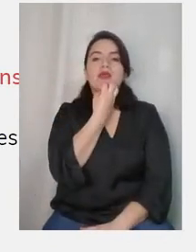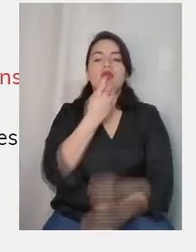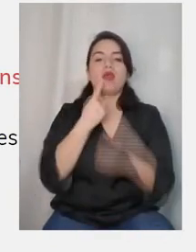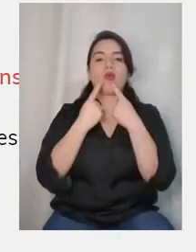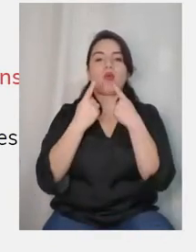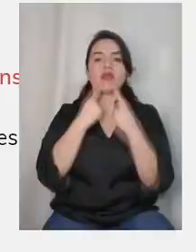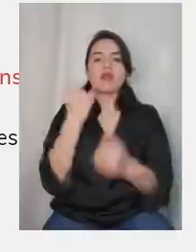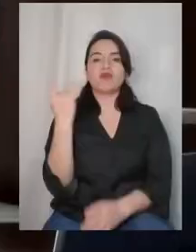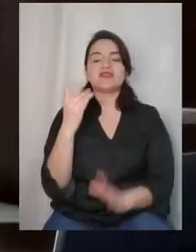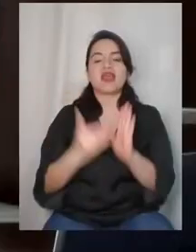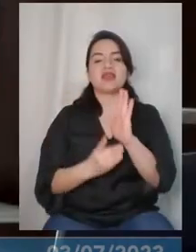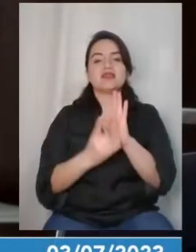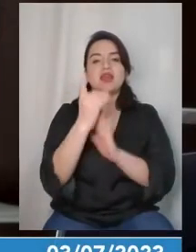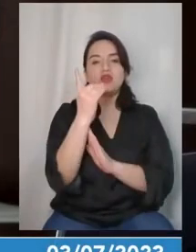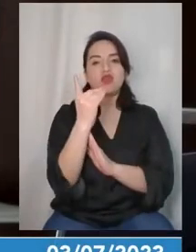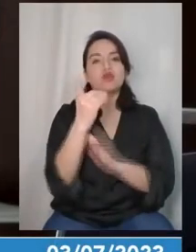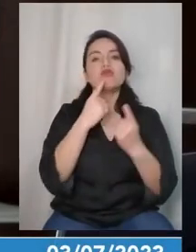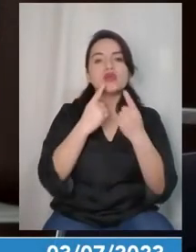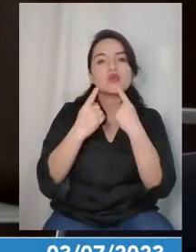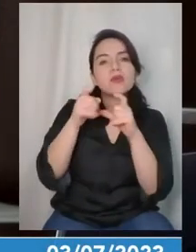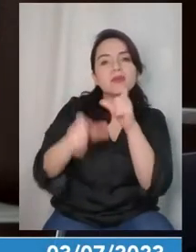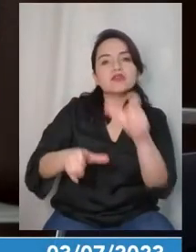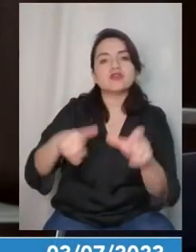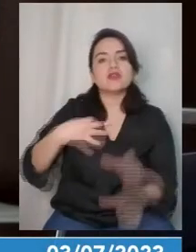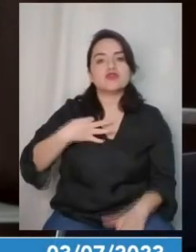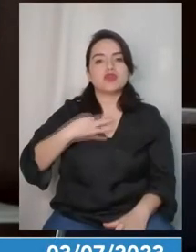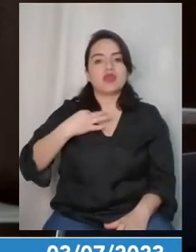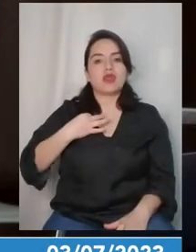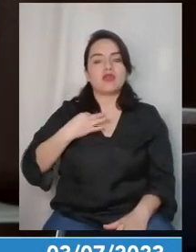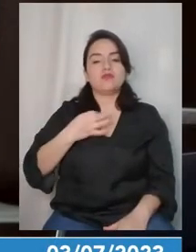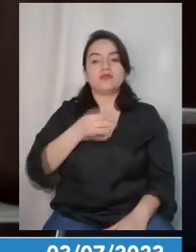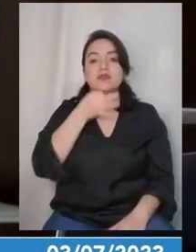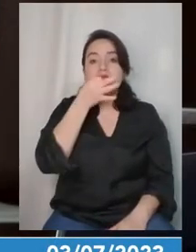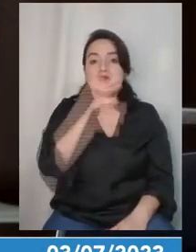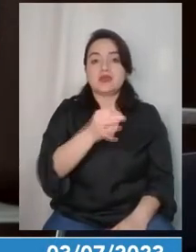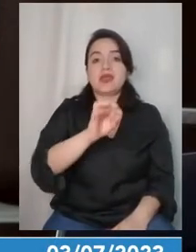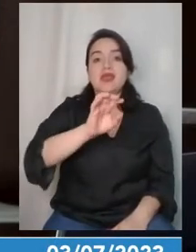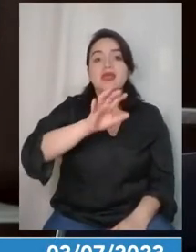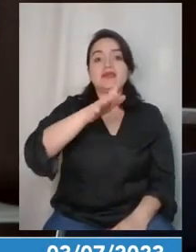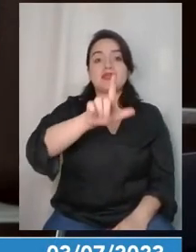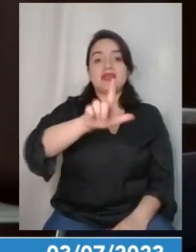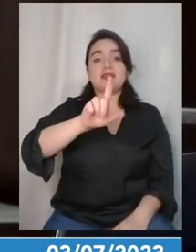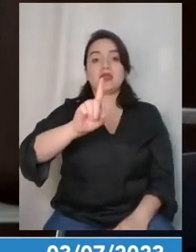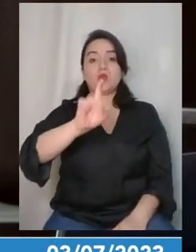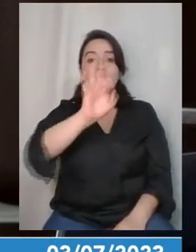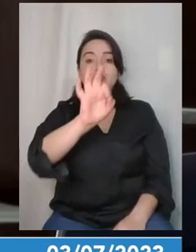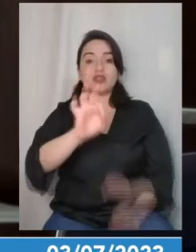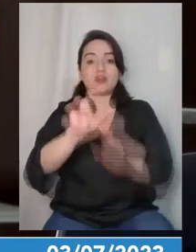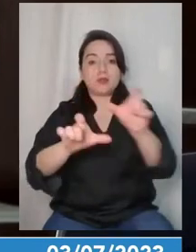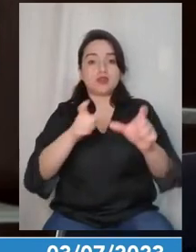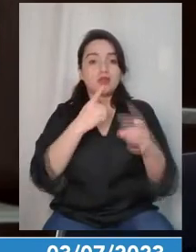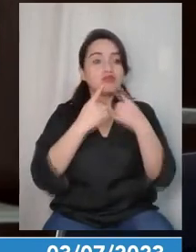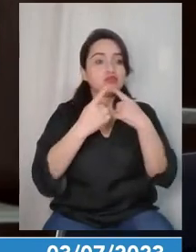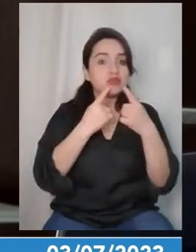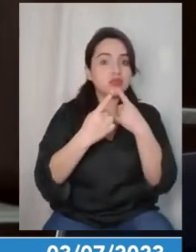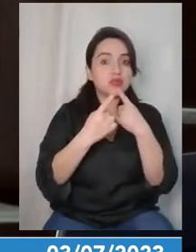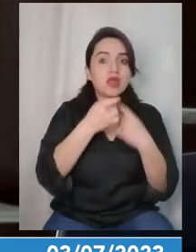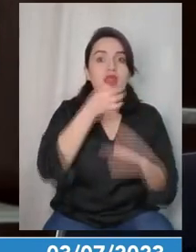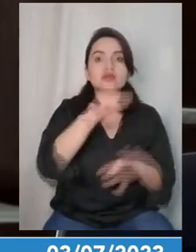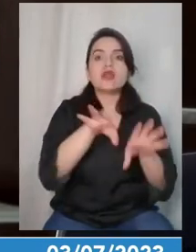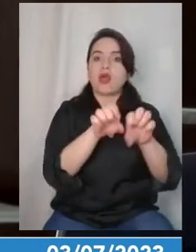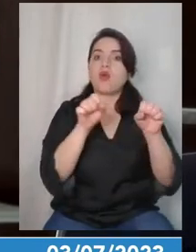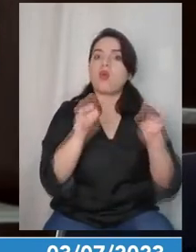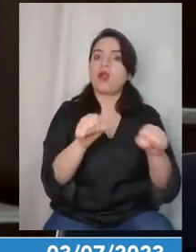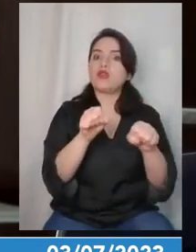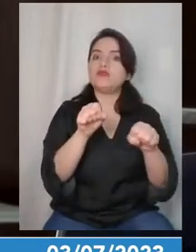Pulso Ciudadano determinó que un 71% de los encuestados está de acuerdo o muy de acuerdo con que